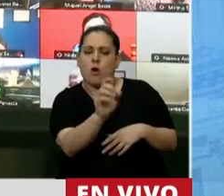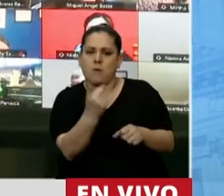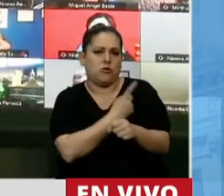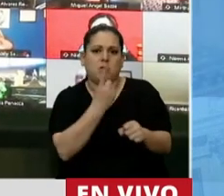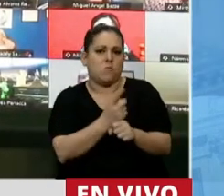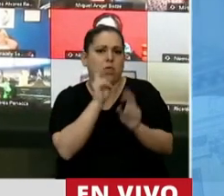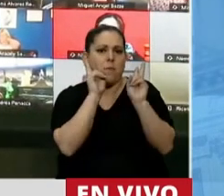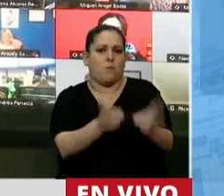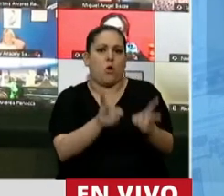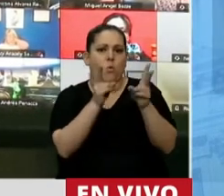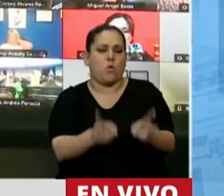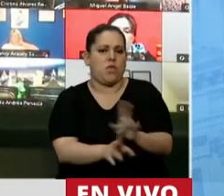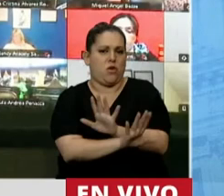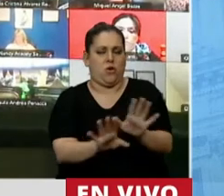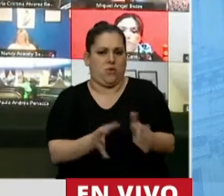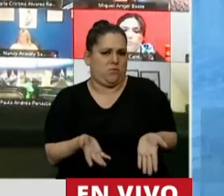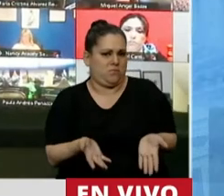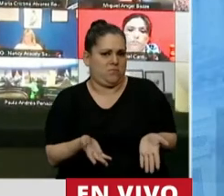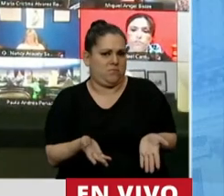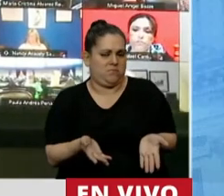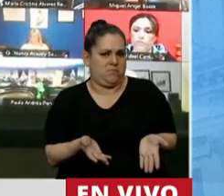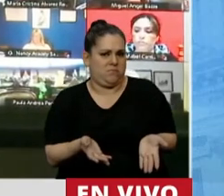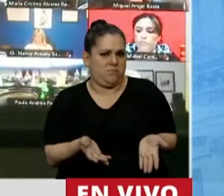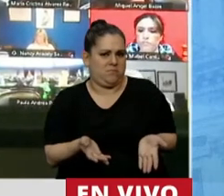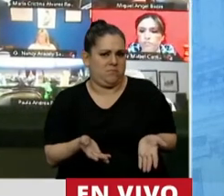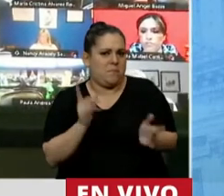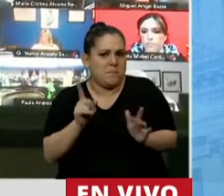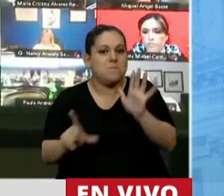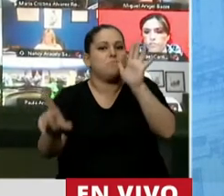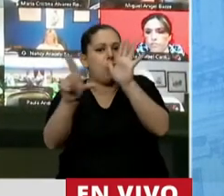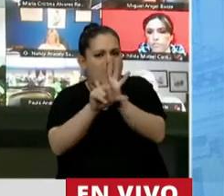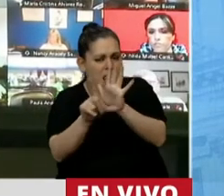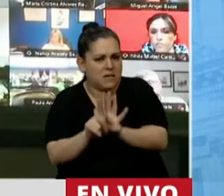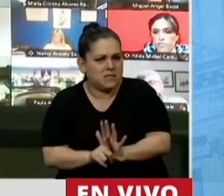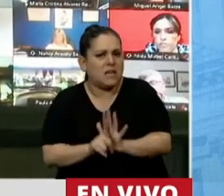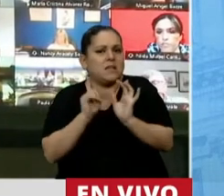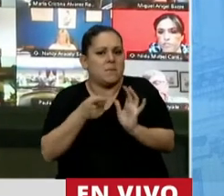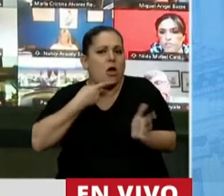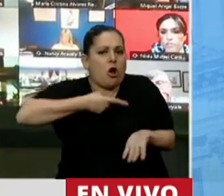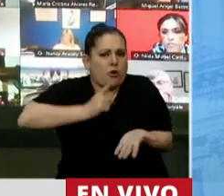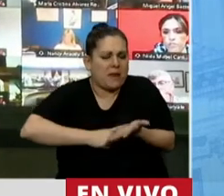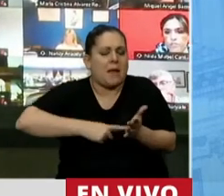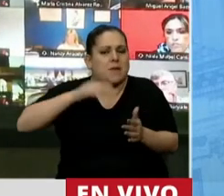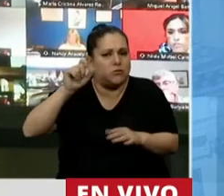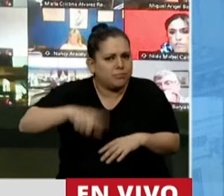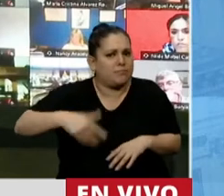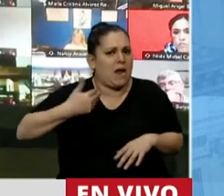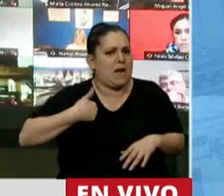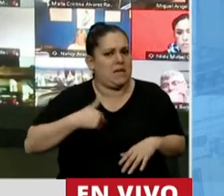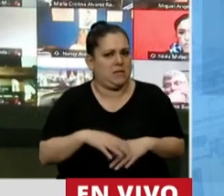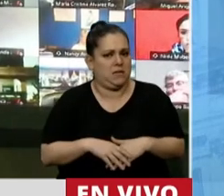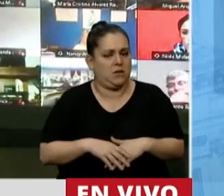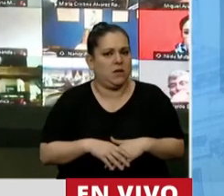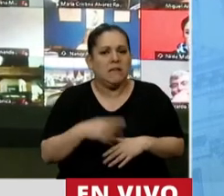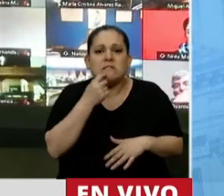pueden. Principio de progresividad, principio de no regresividad consagrados en las leyes y ordenamientos argentinos. Entonces, está de más